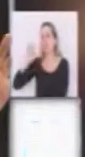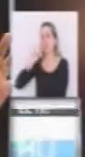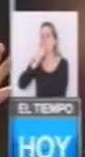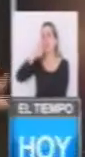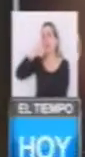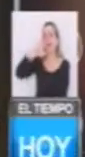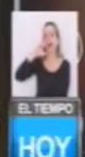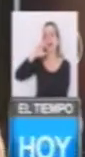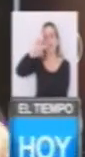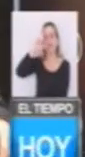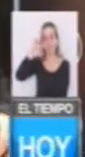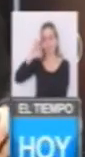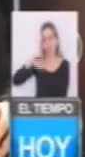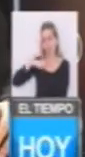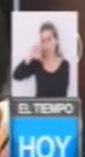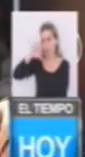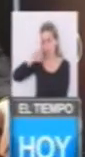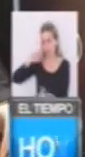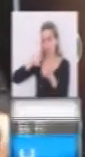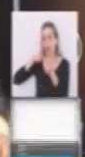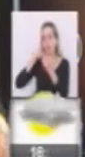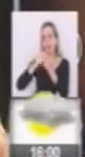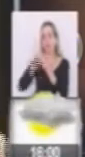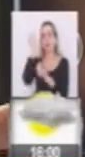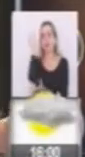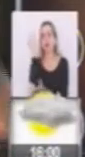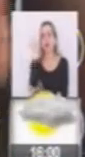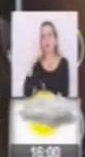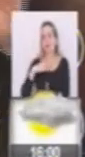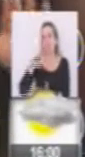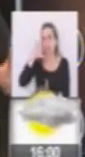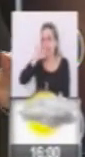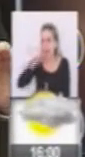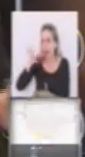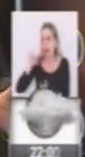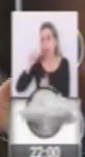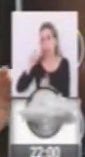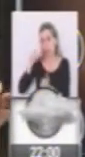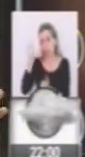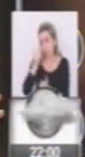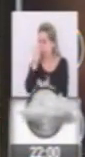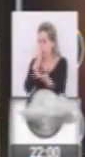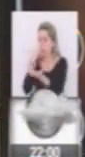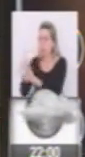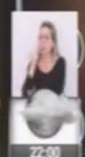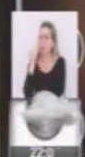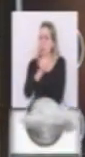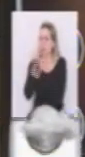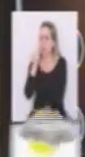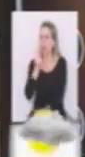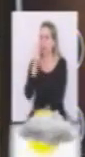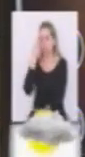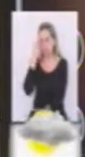Y son cargos importantes. No es, con todo respeto, la Secretaría de Legal. Es Cancillería y Ministerio de Economía. ¿Para